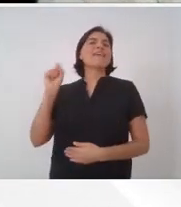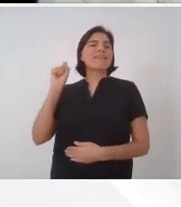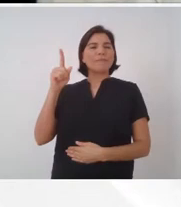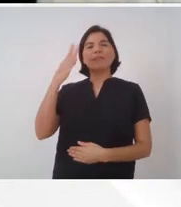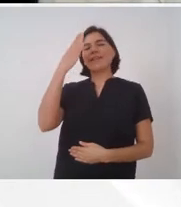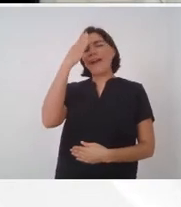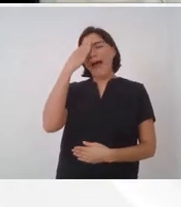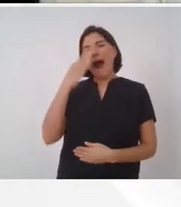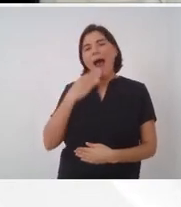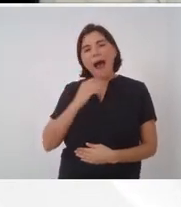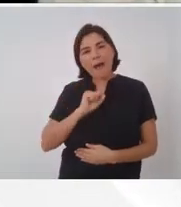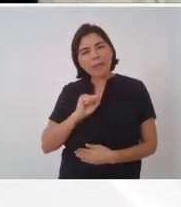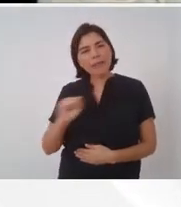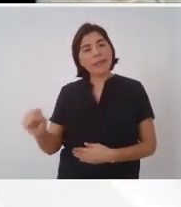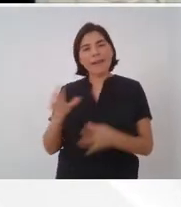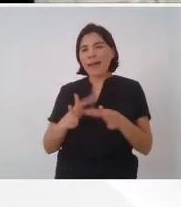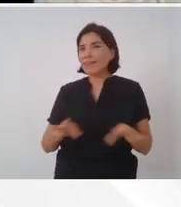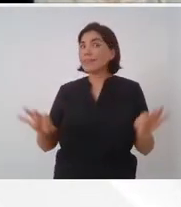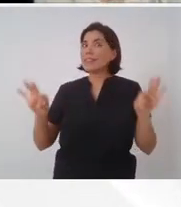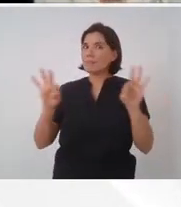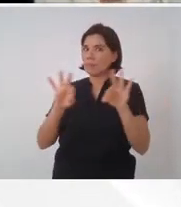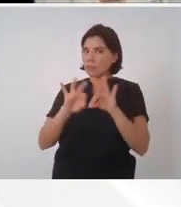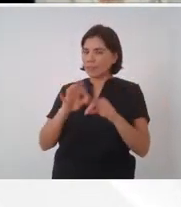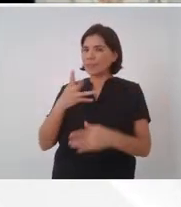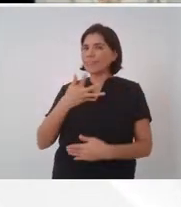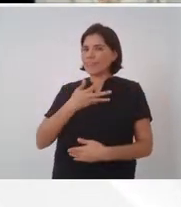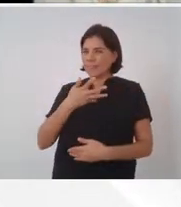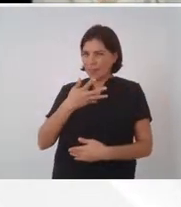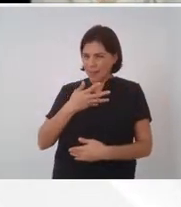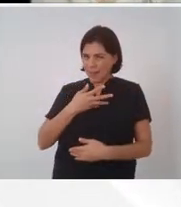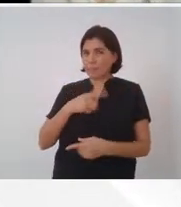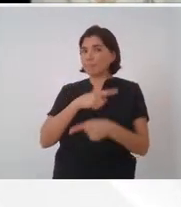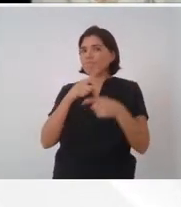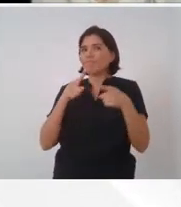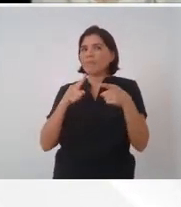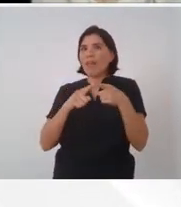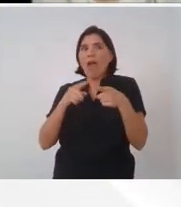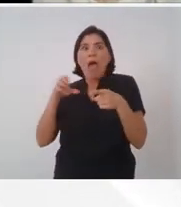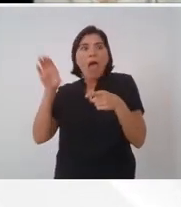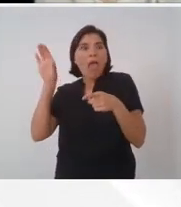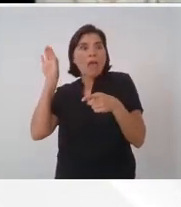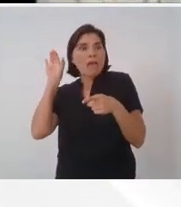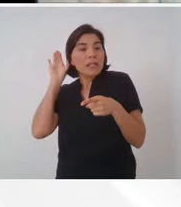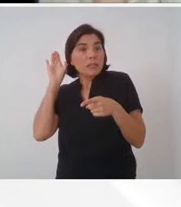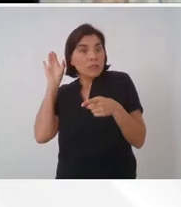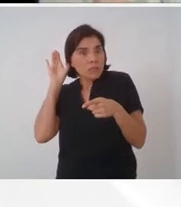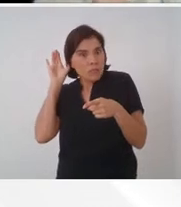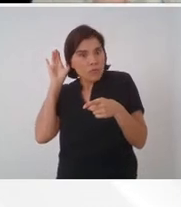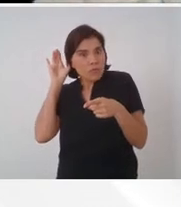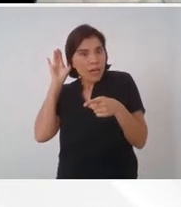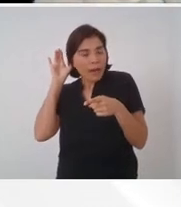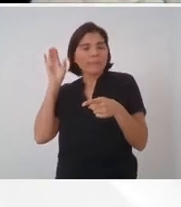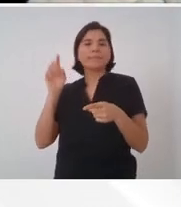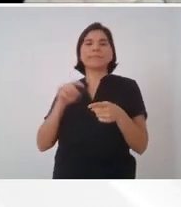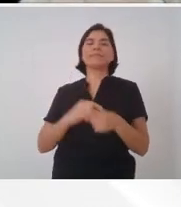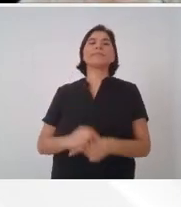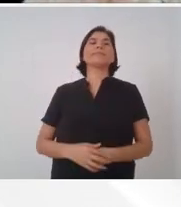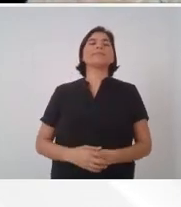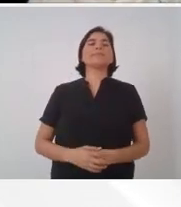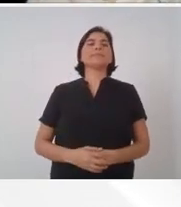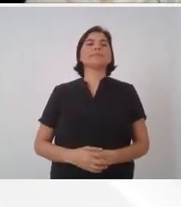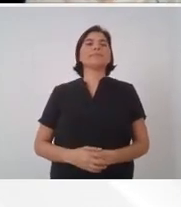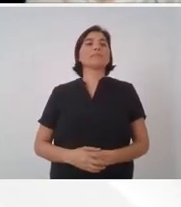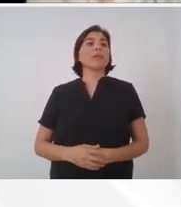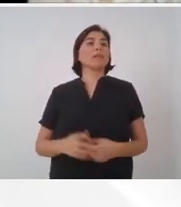desarrollo de habilidades socioemocionales, como son la escucha sensible y empática, ¿sí? Entonces, vamos a tener mucha conciencia